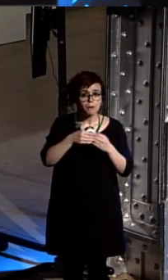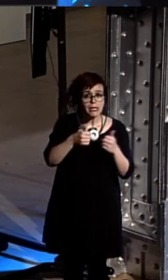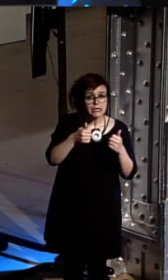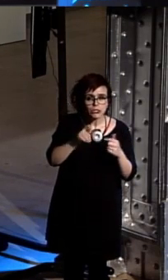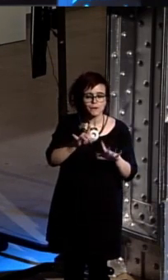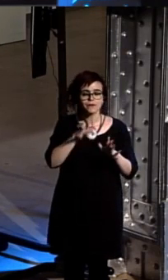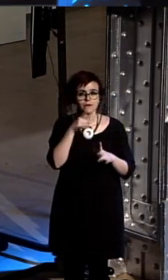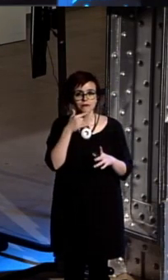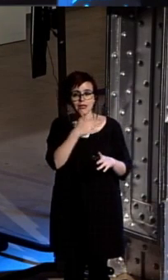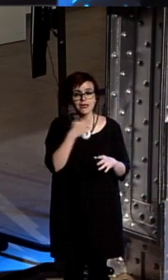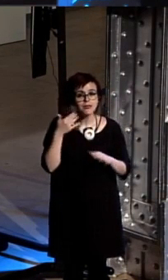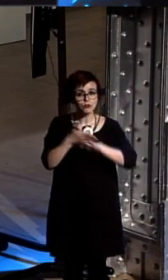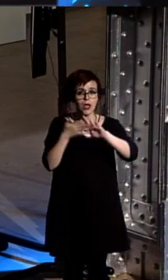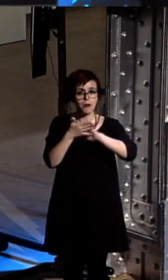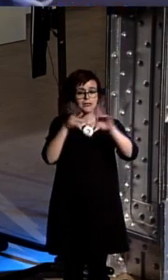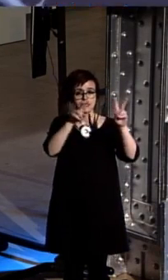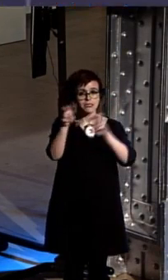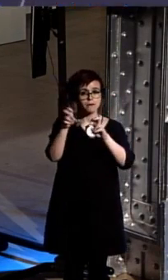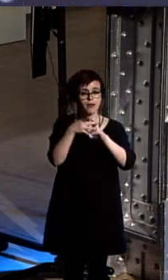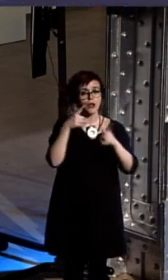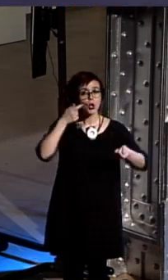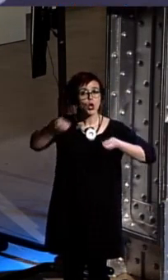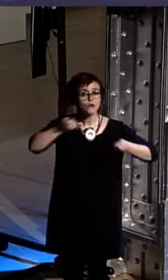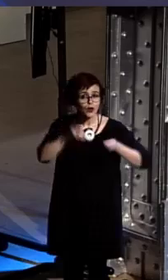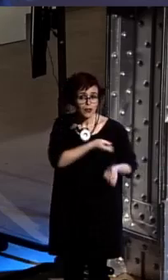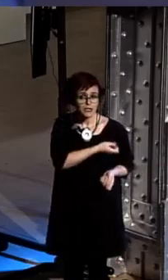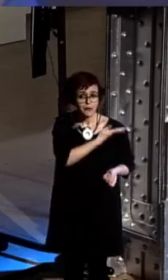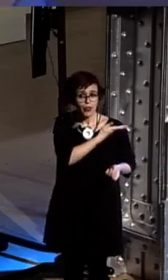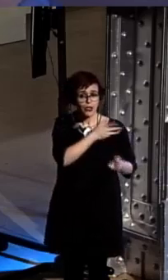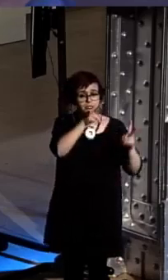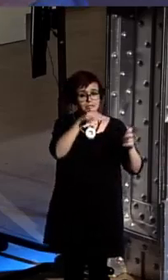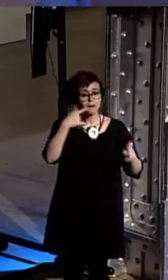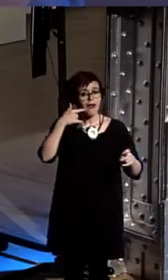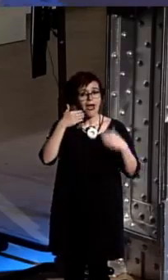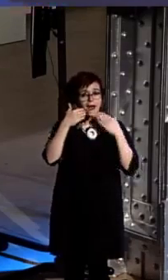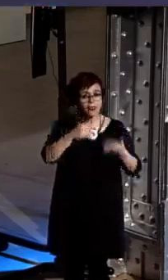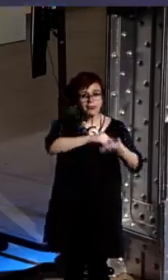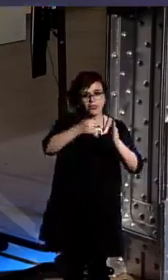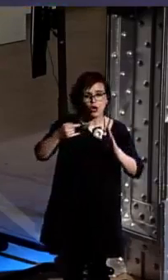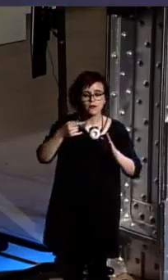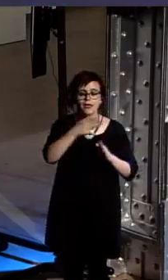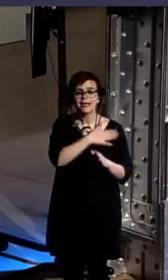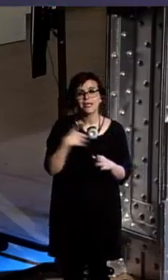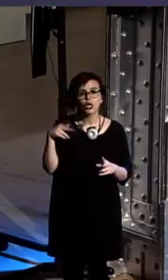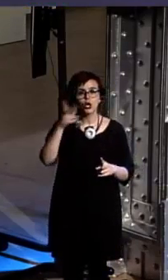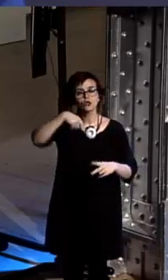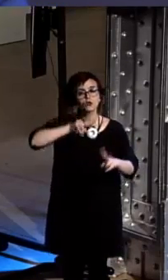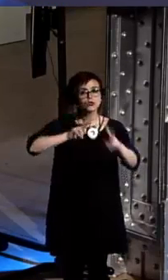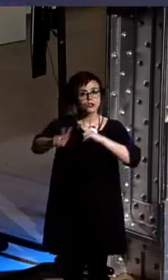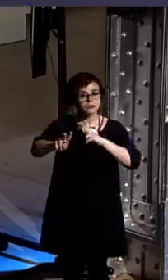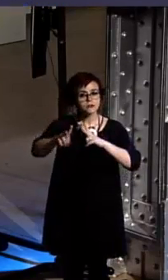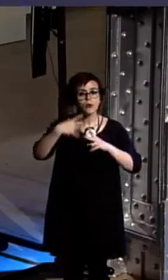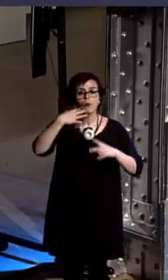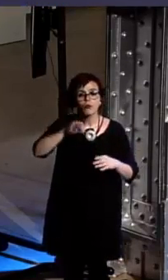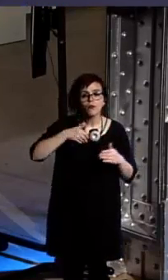final habíamos subido el telón para hablar de el control de las emociones a través de la tecnología. Y yo quiero que contestéis a esa pregunta.